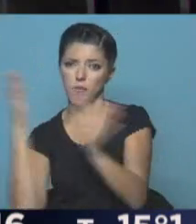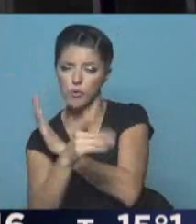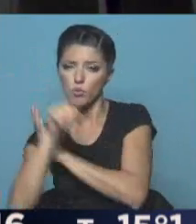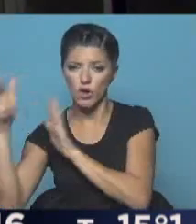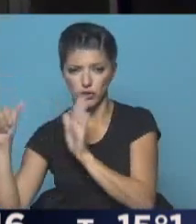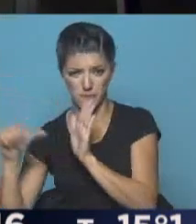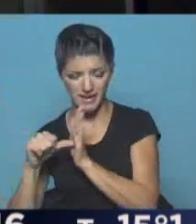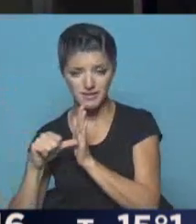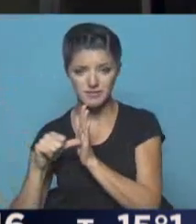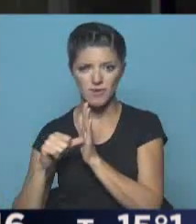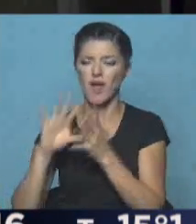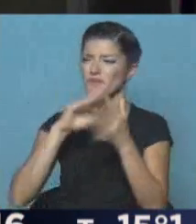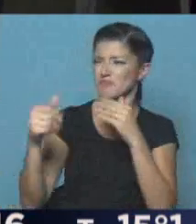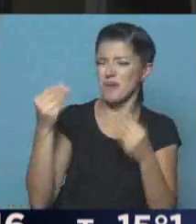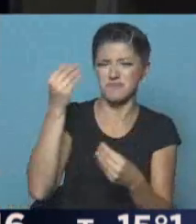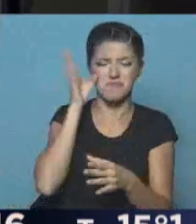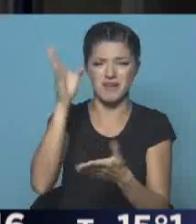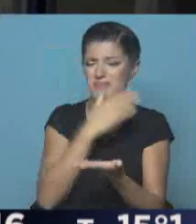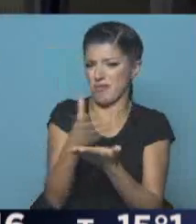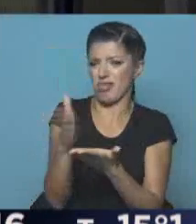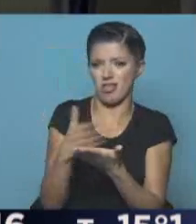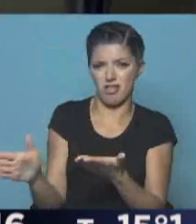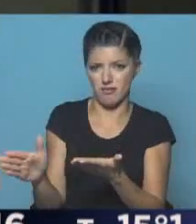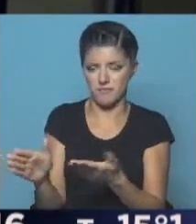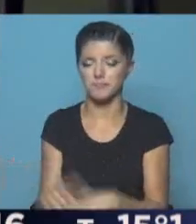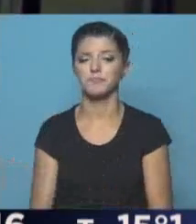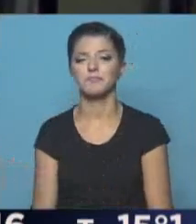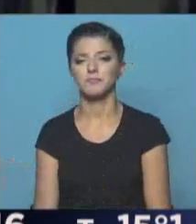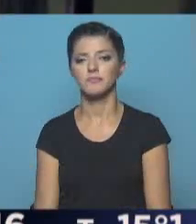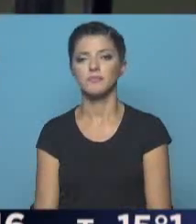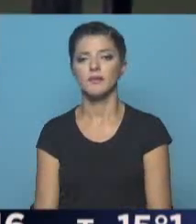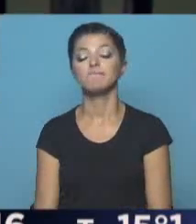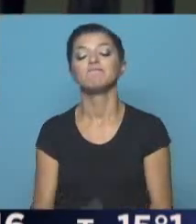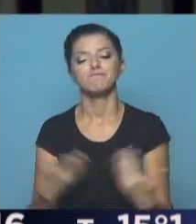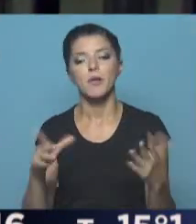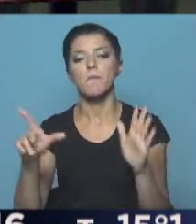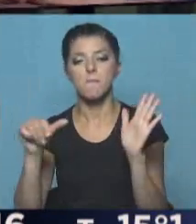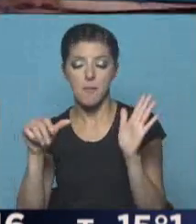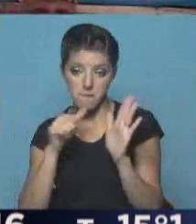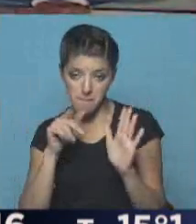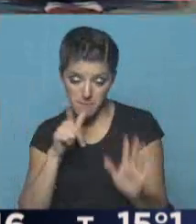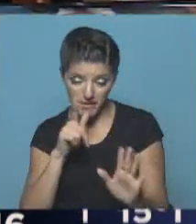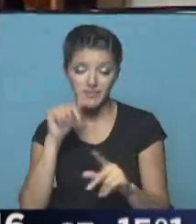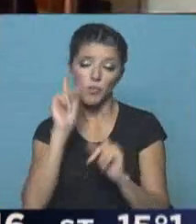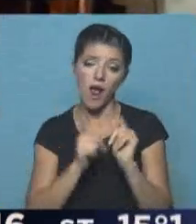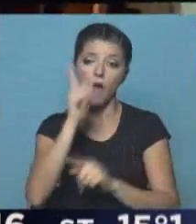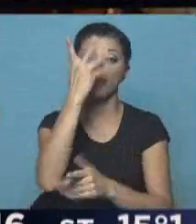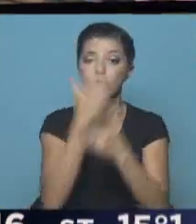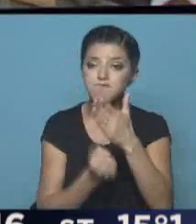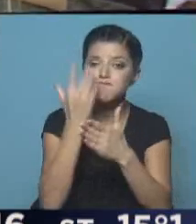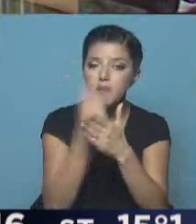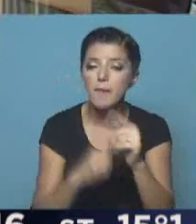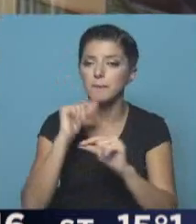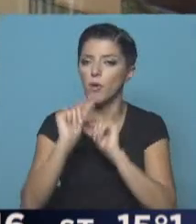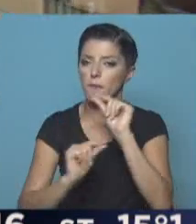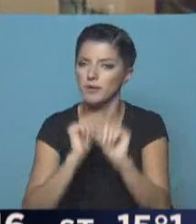muy xenófoba y muy cargada de nacionalismo y demás. Bueno, me parece que, digo, aún con sus tropiezos, se empieza a definir un contorno un poco